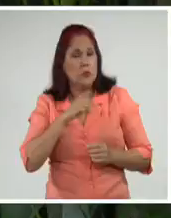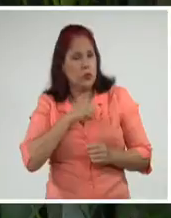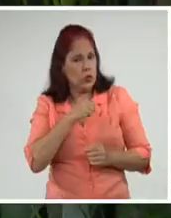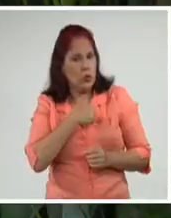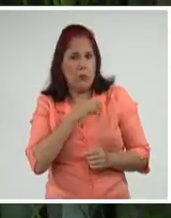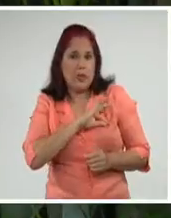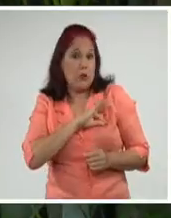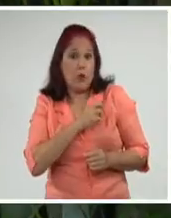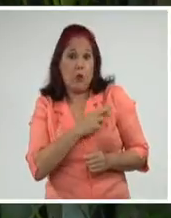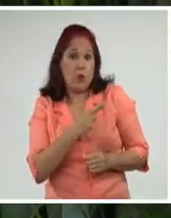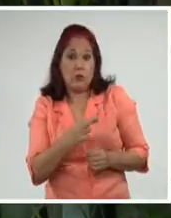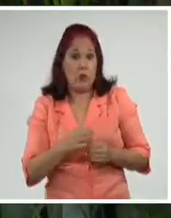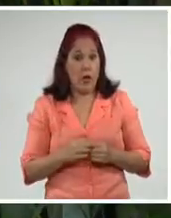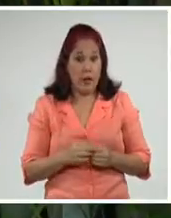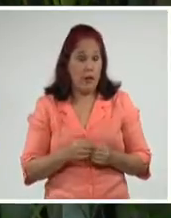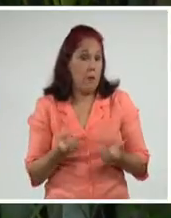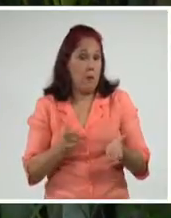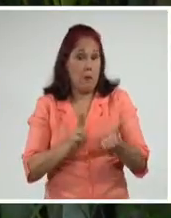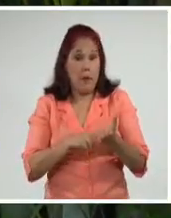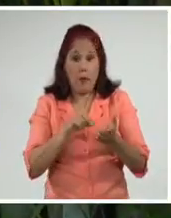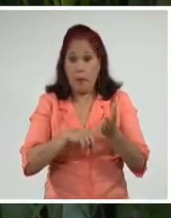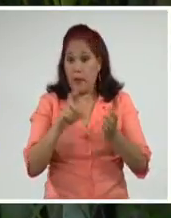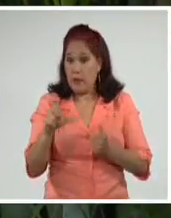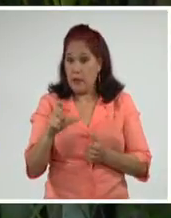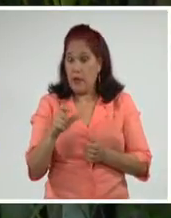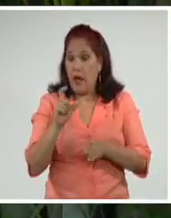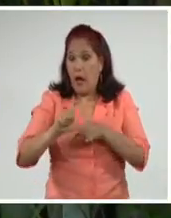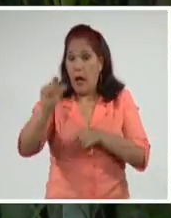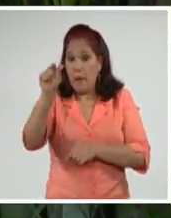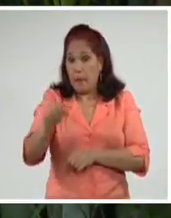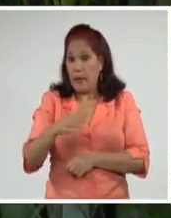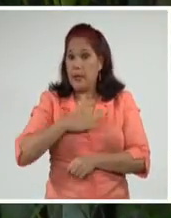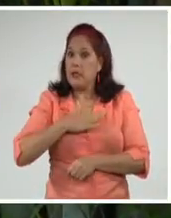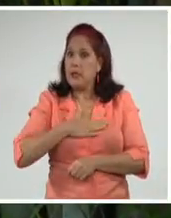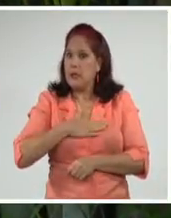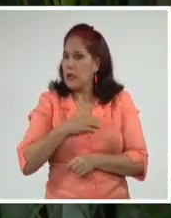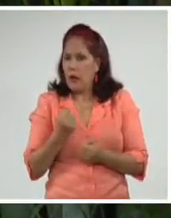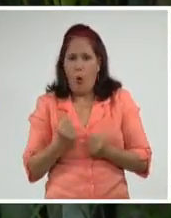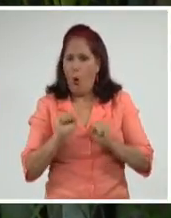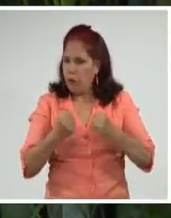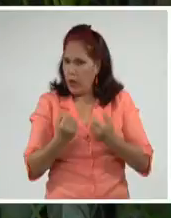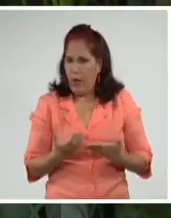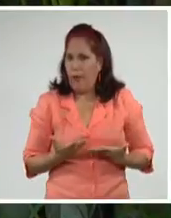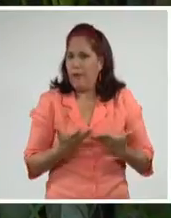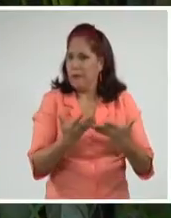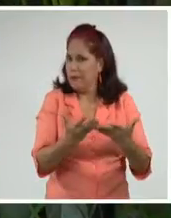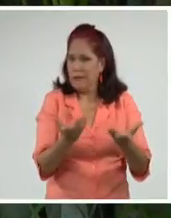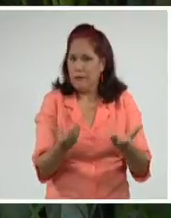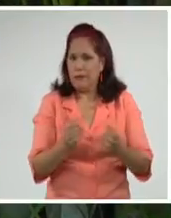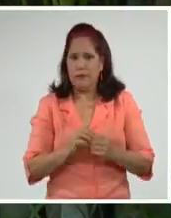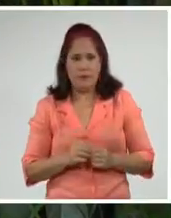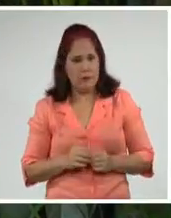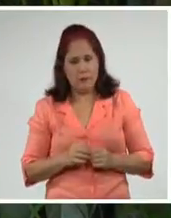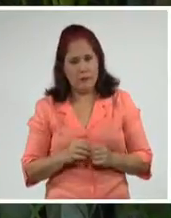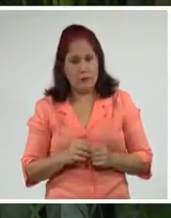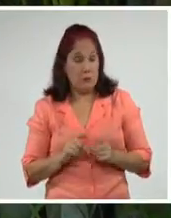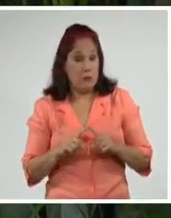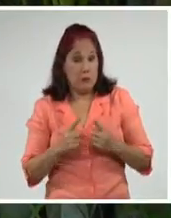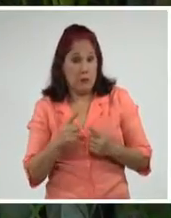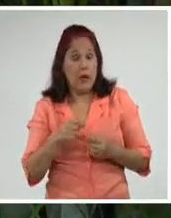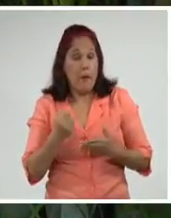revolucionaria, militante, campesina, tengo que dar el paso al frente para